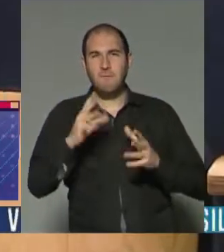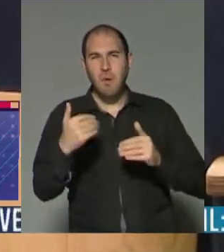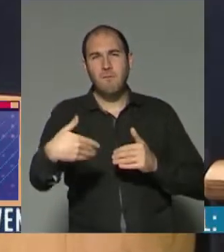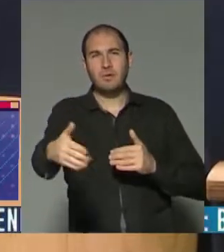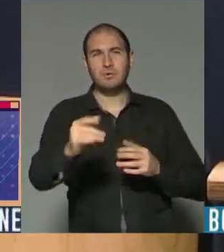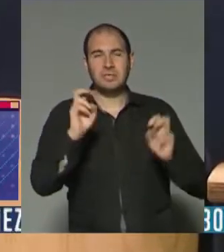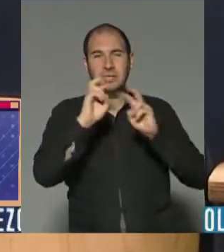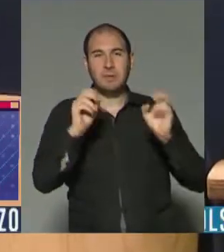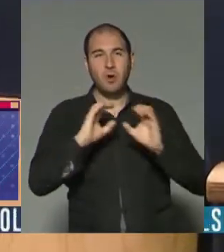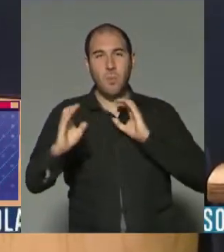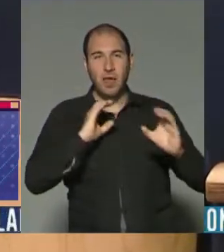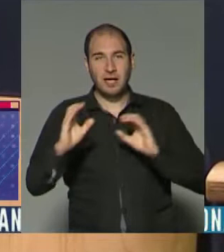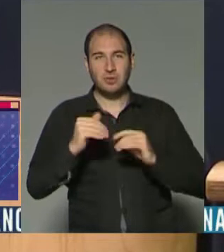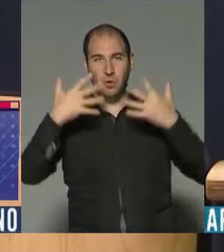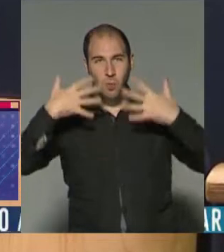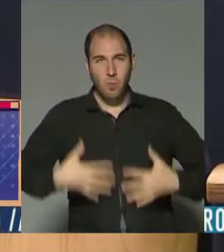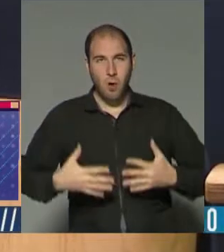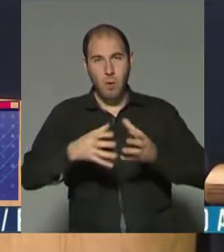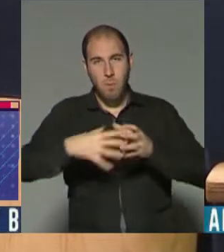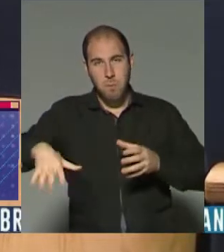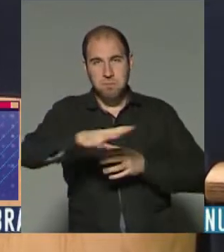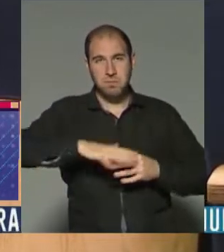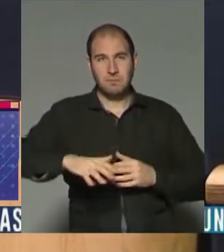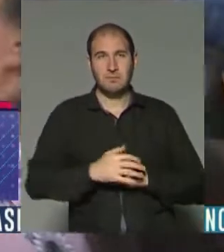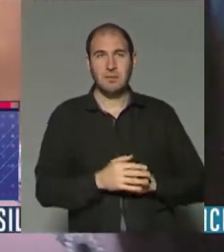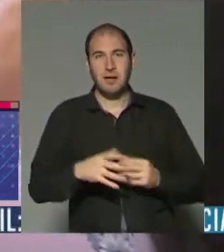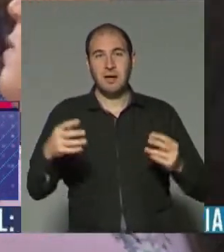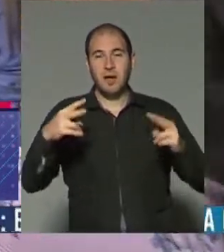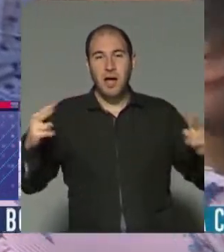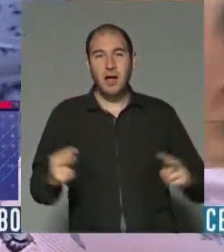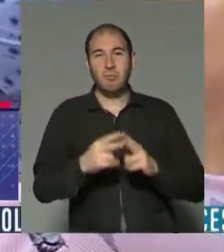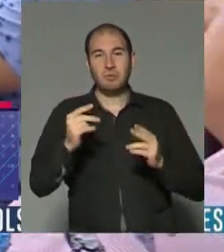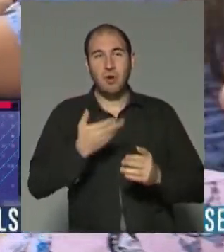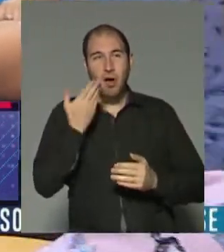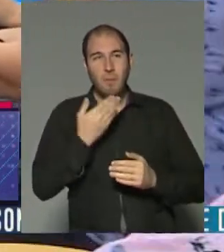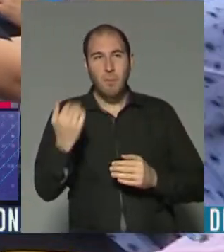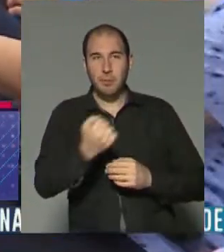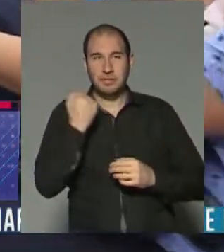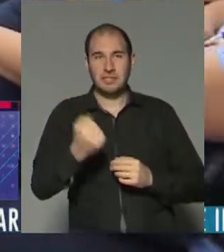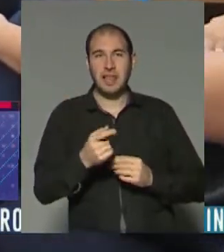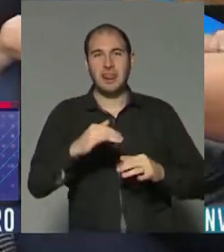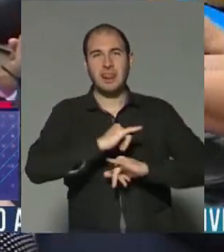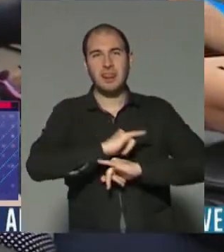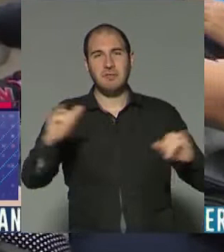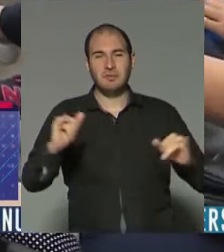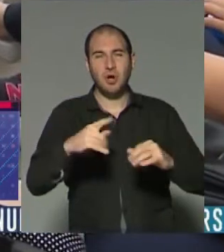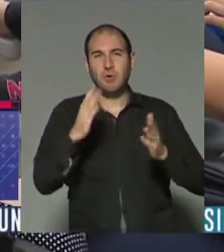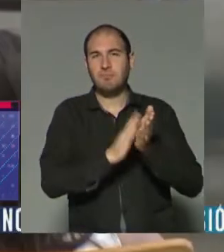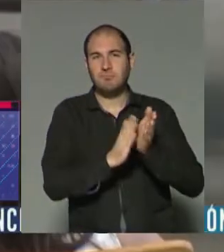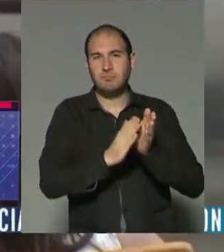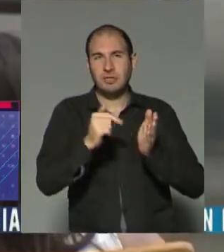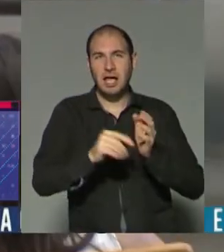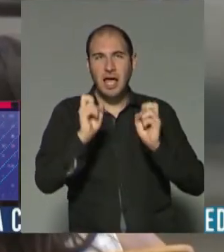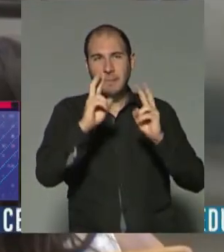futuras en comunicación corporativa. El objetivo central de este encuentro fue exponer la importancia de la difusión de resultados